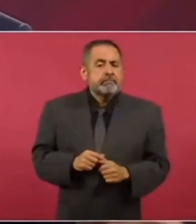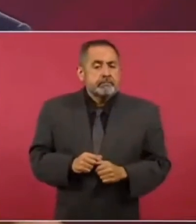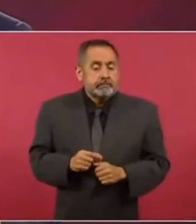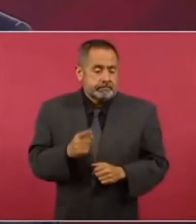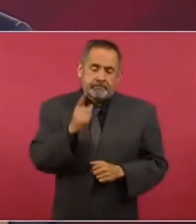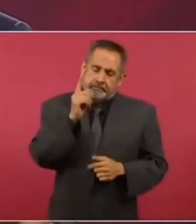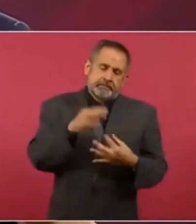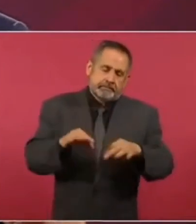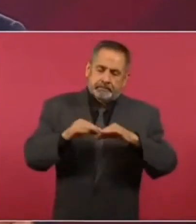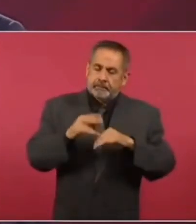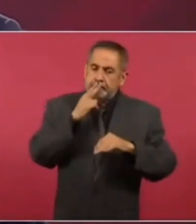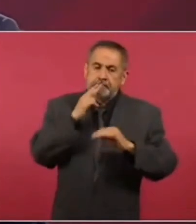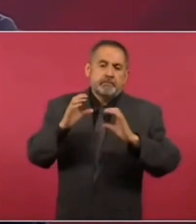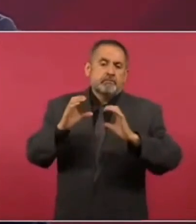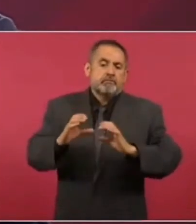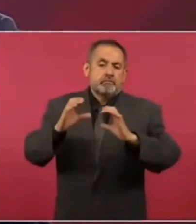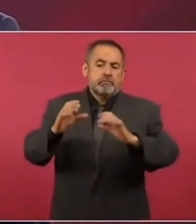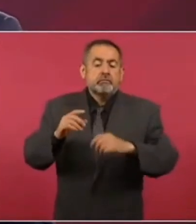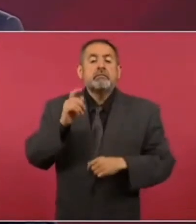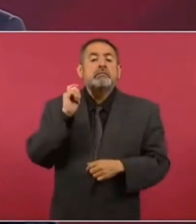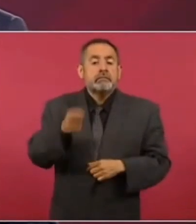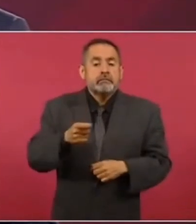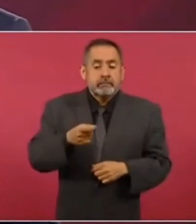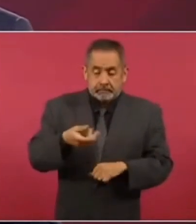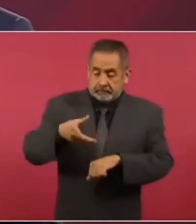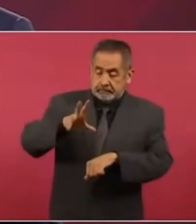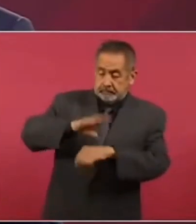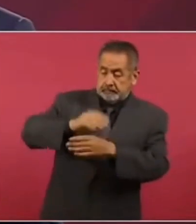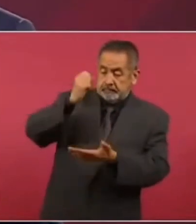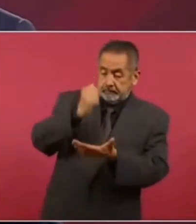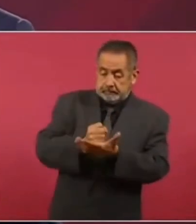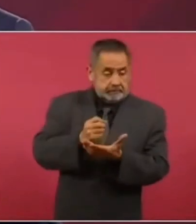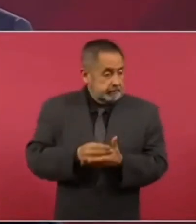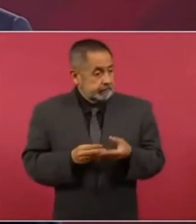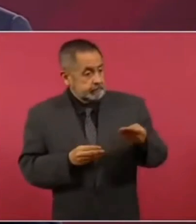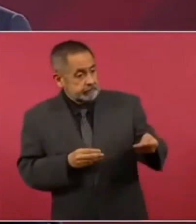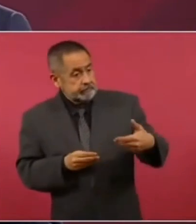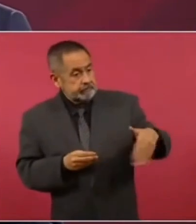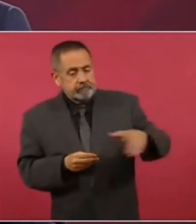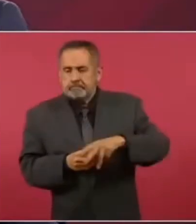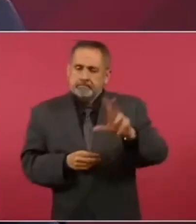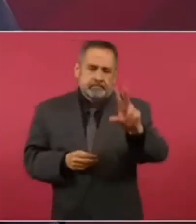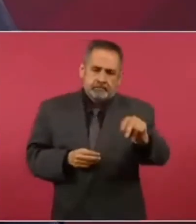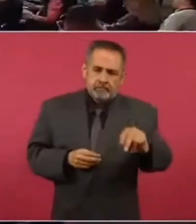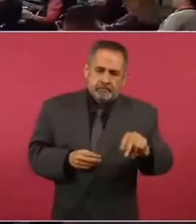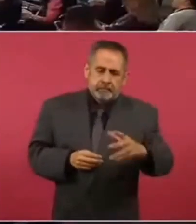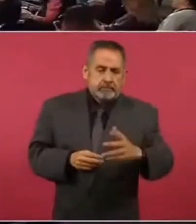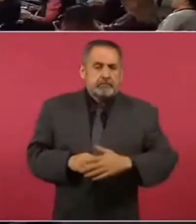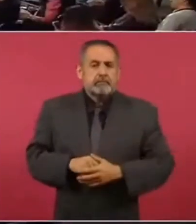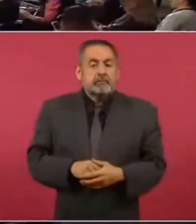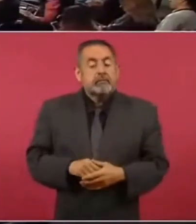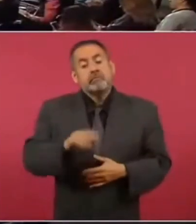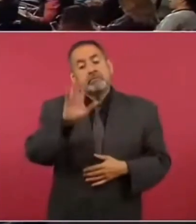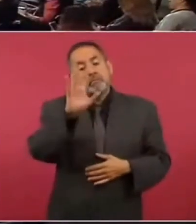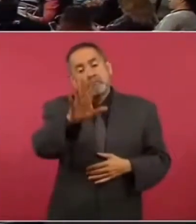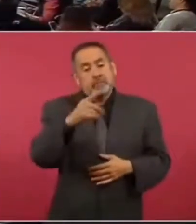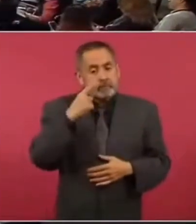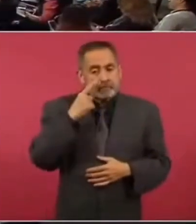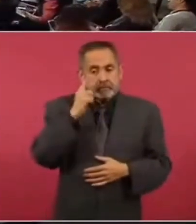cuidar nada más la entrega de permisos. Concesiones. Tiene mucho que